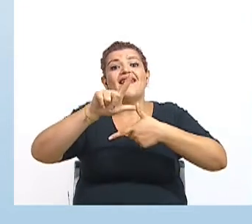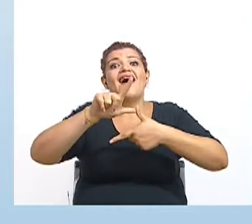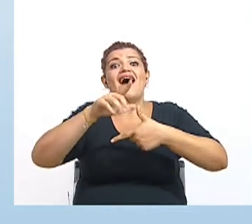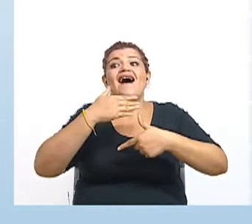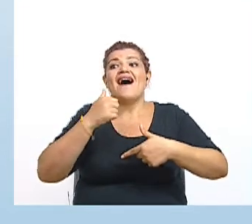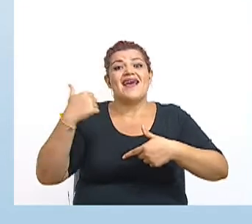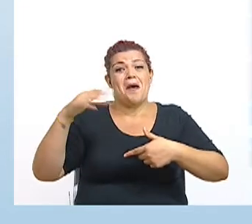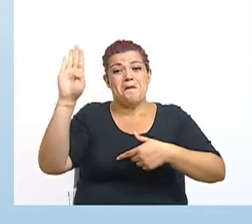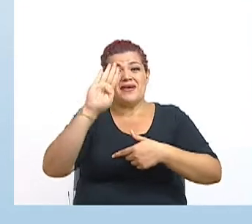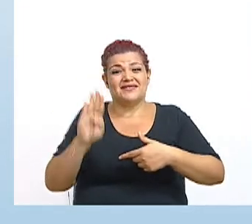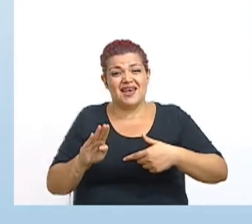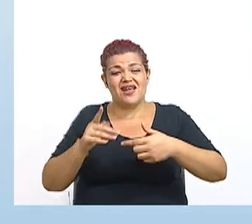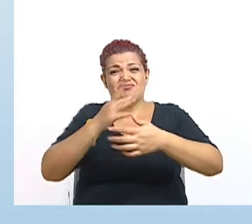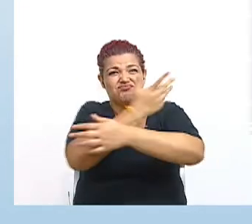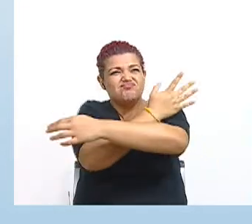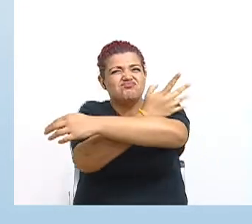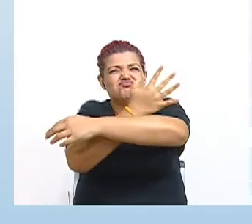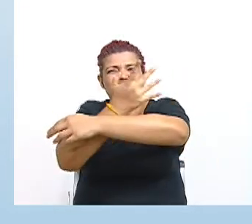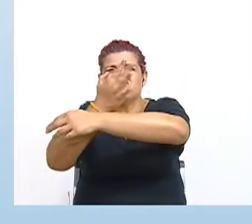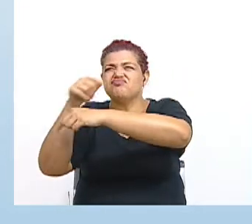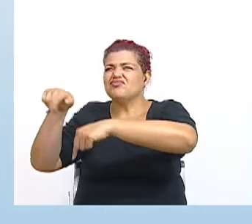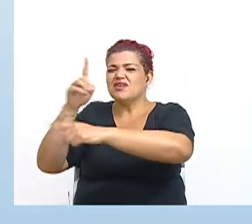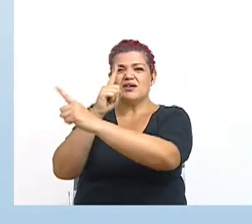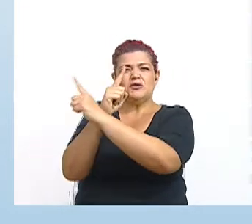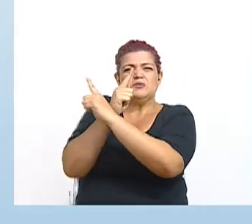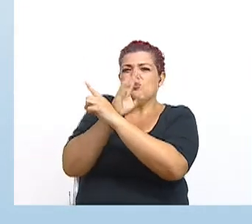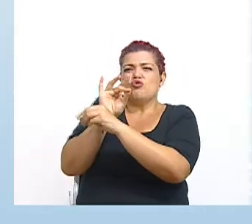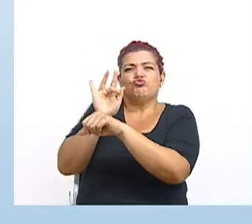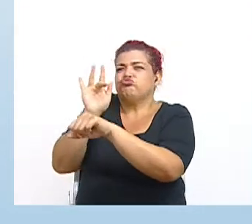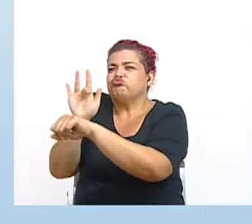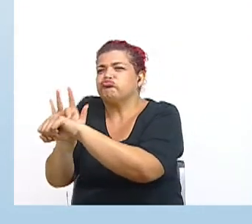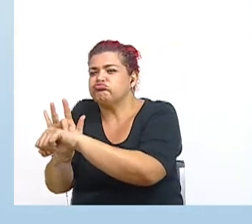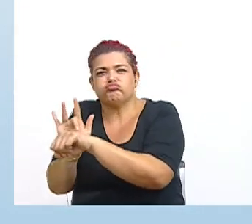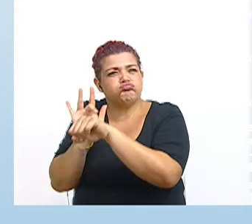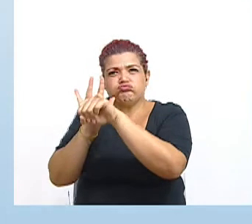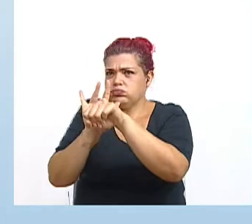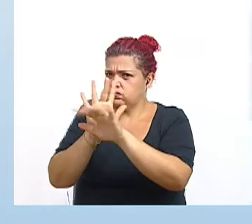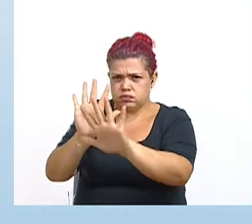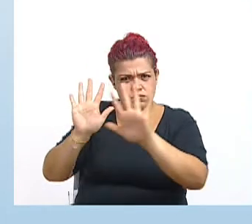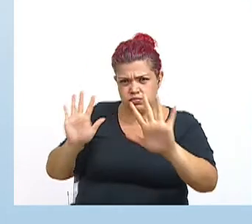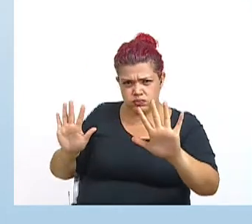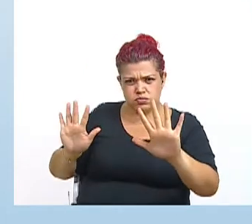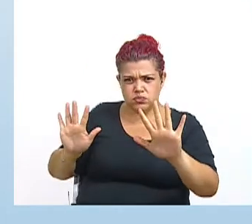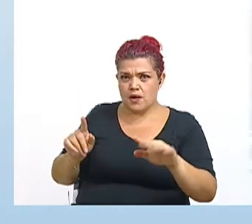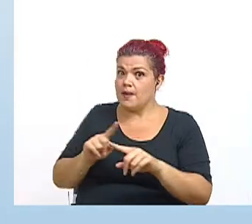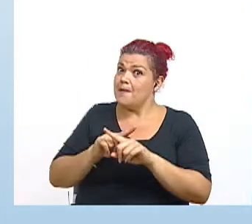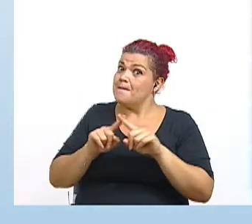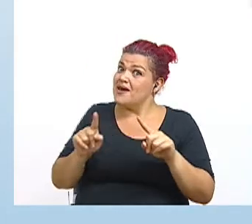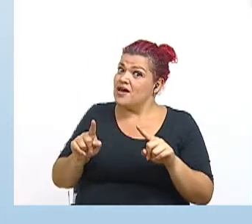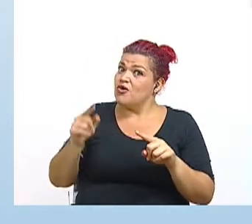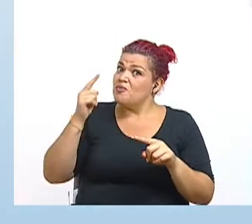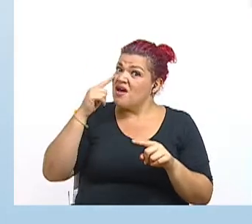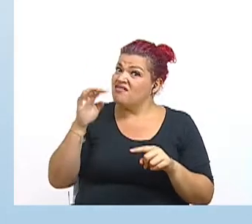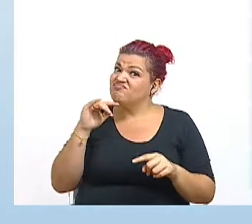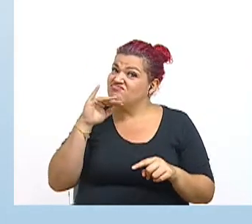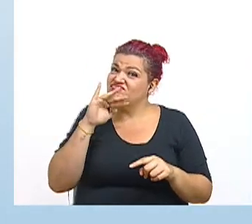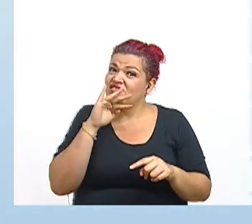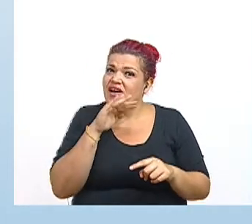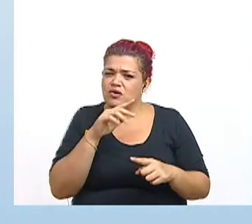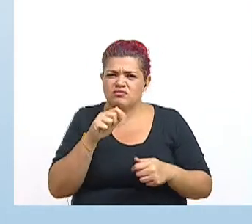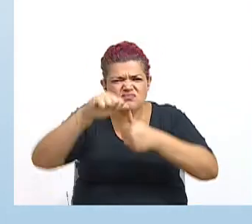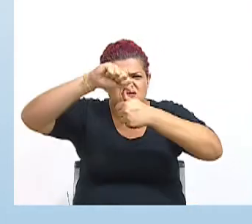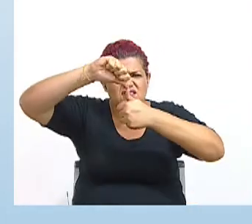Amazonas y por muchas áreas protegidas que tenemos a nivel de Latinoamérica. Pero lo extraño es que cuando pasamos a